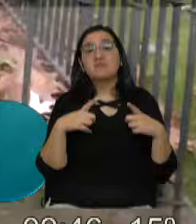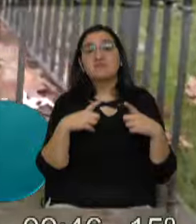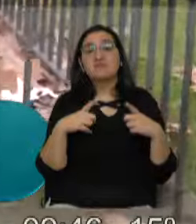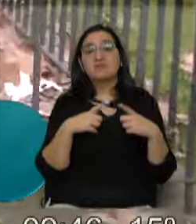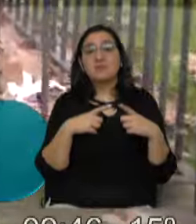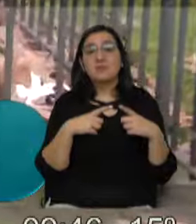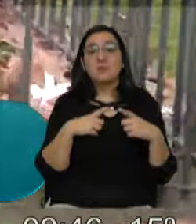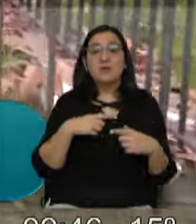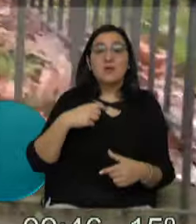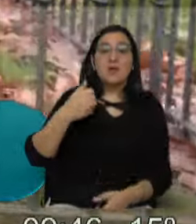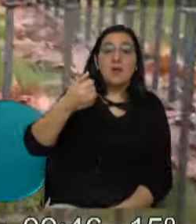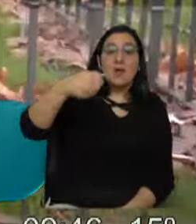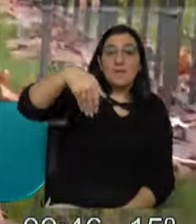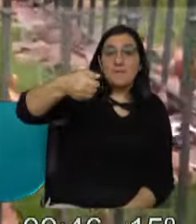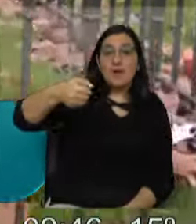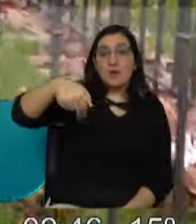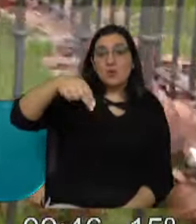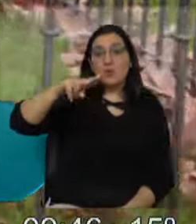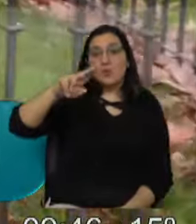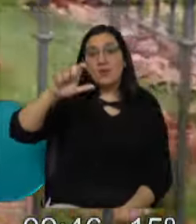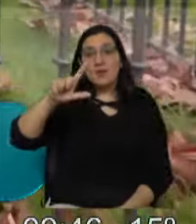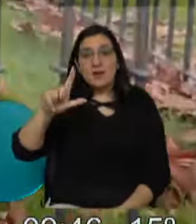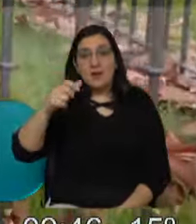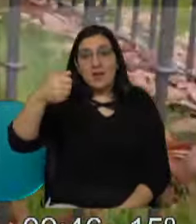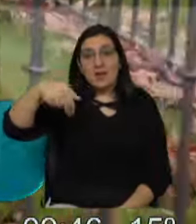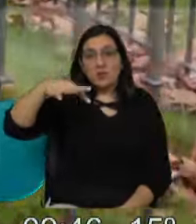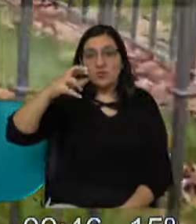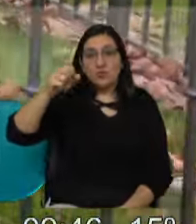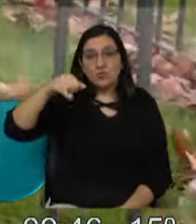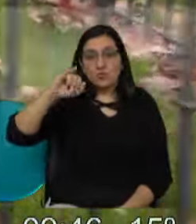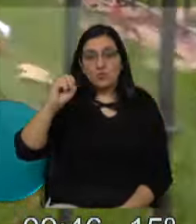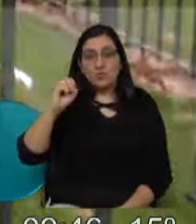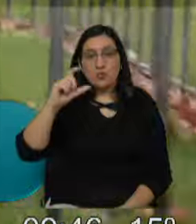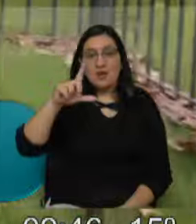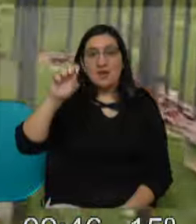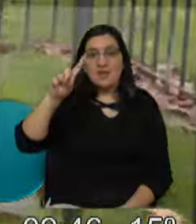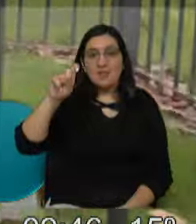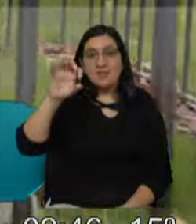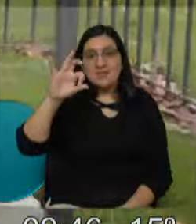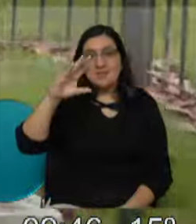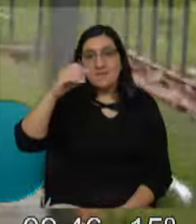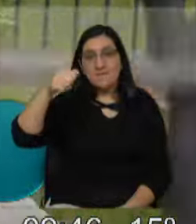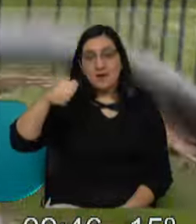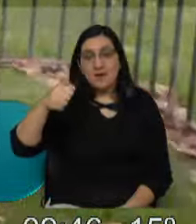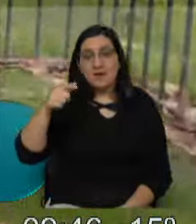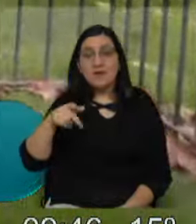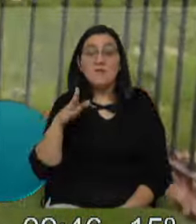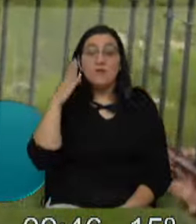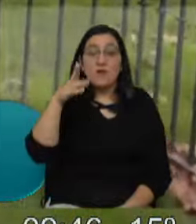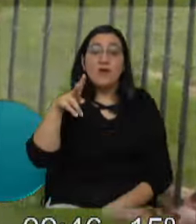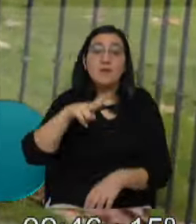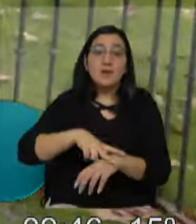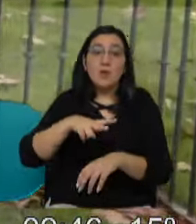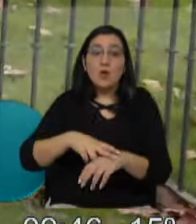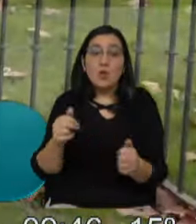de Manuel Antonio Ledesma, soldado del ejército uruguayo, que estuvo en Paraguay con José